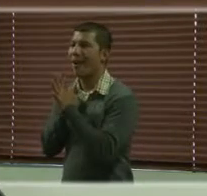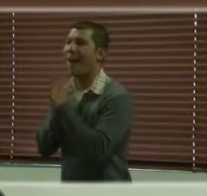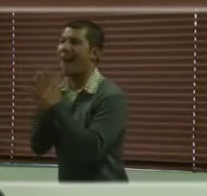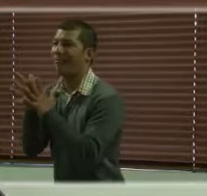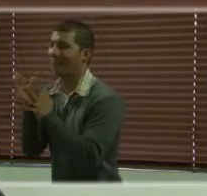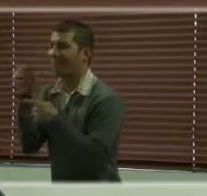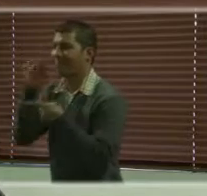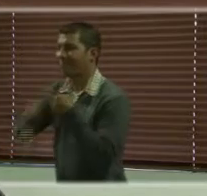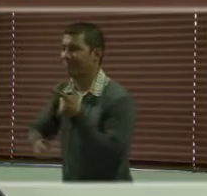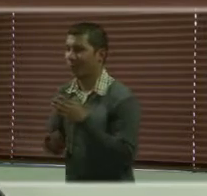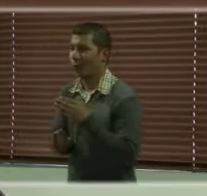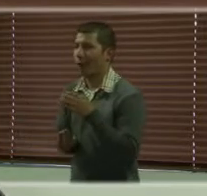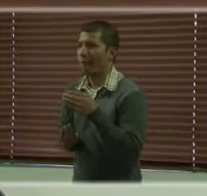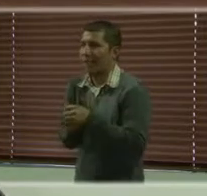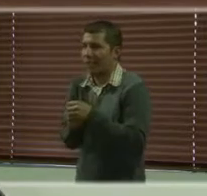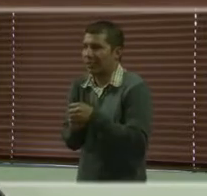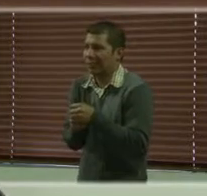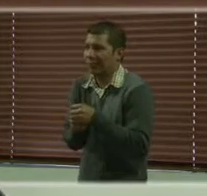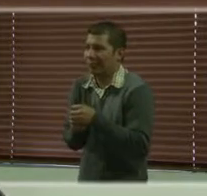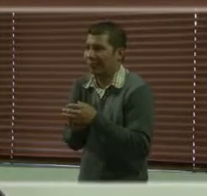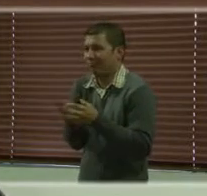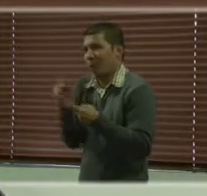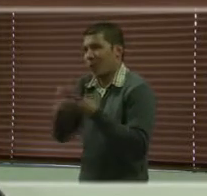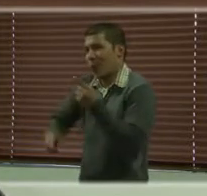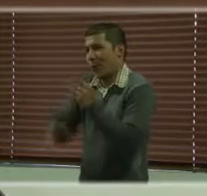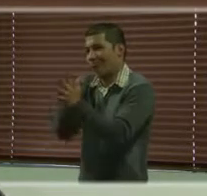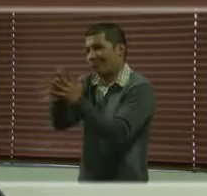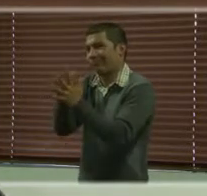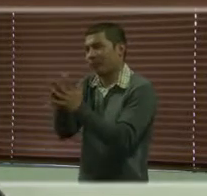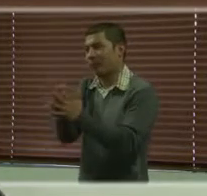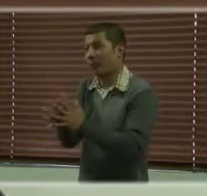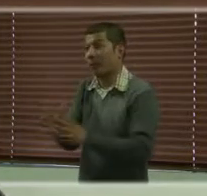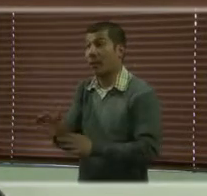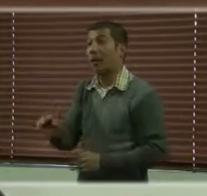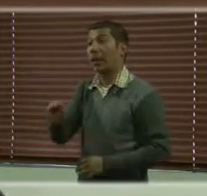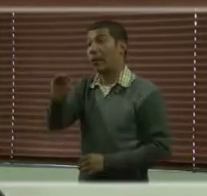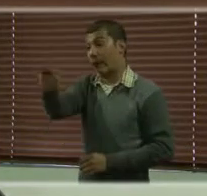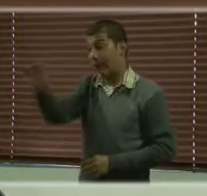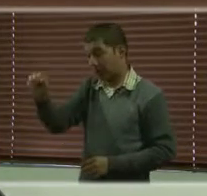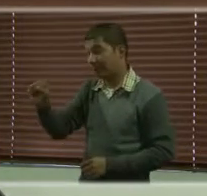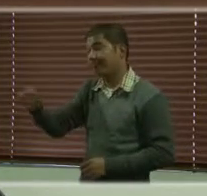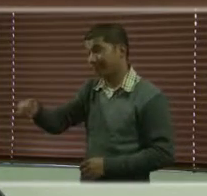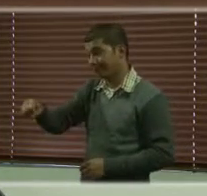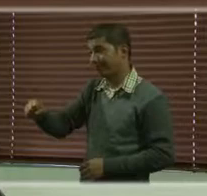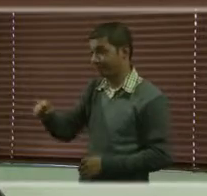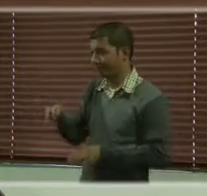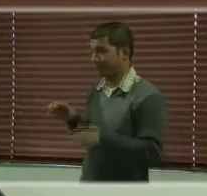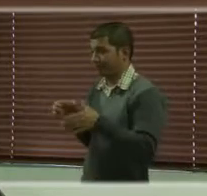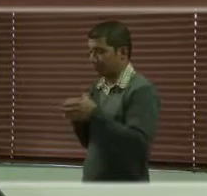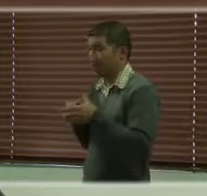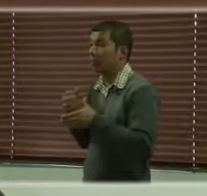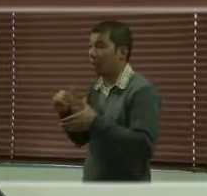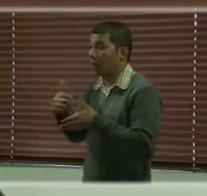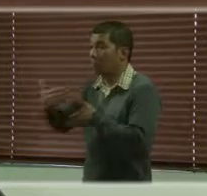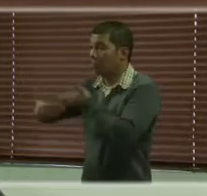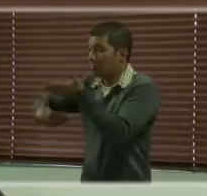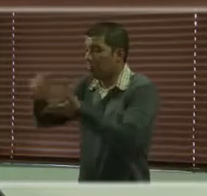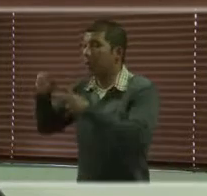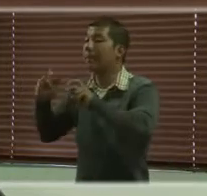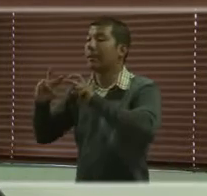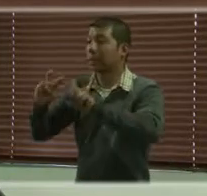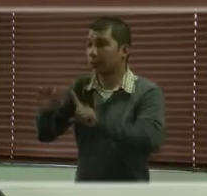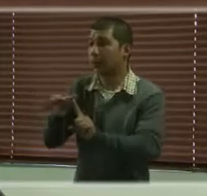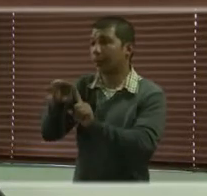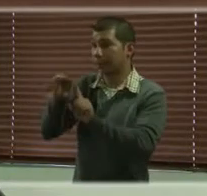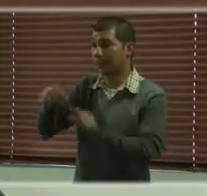confidenciales pero sí que sepan que sí que sí el comité ya ya inició sus procedimientos